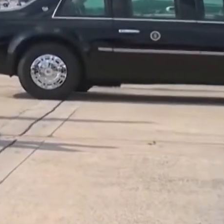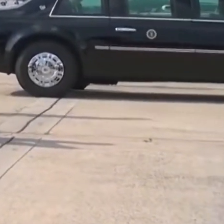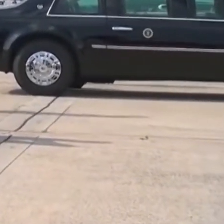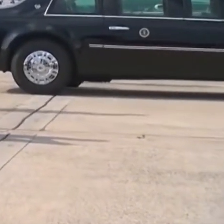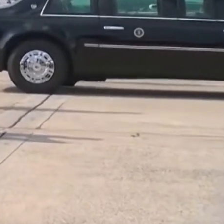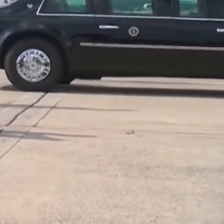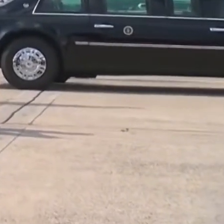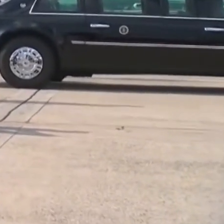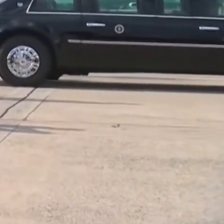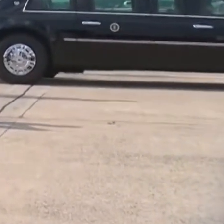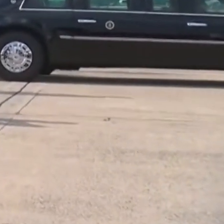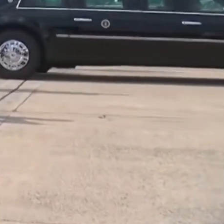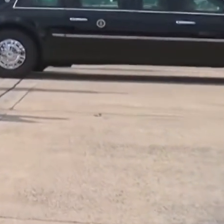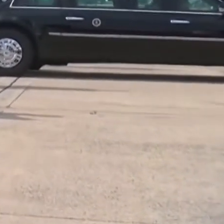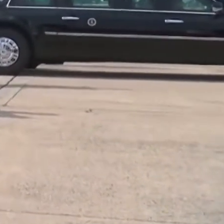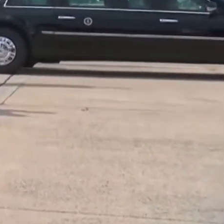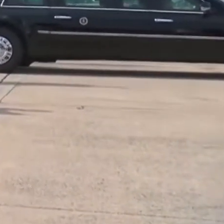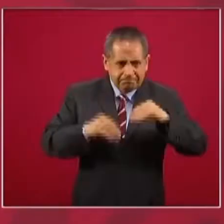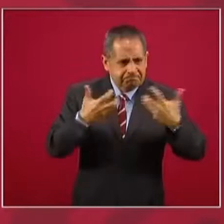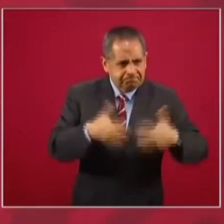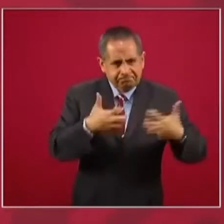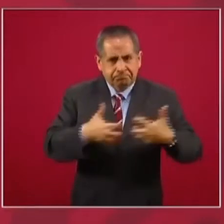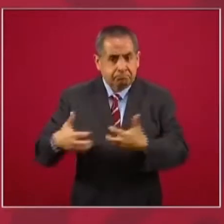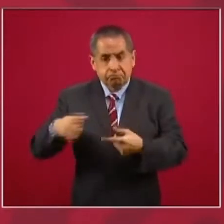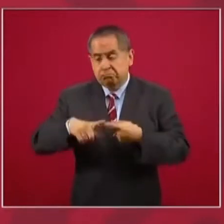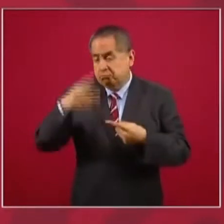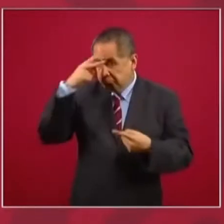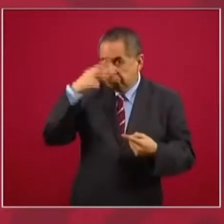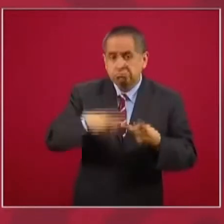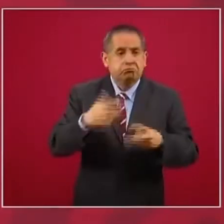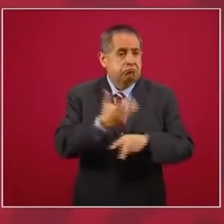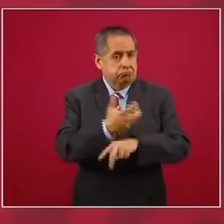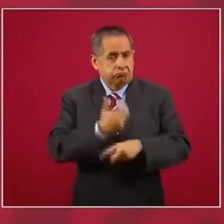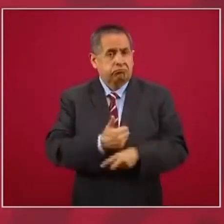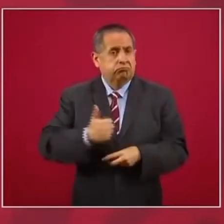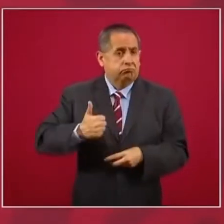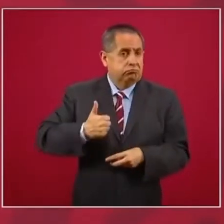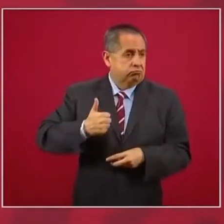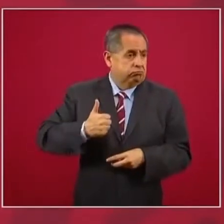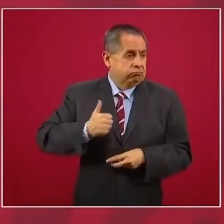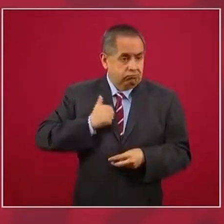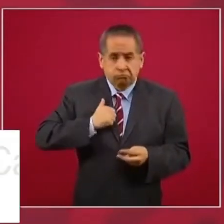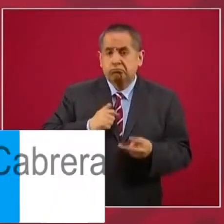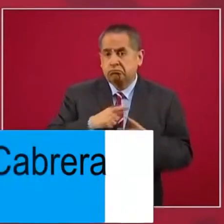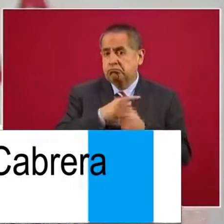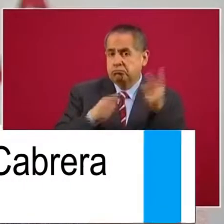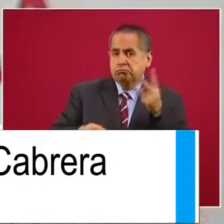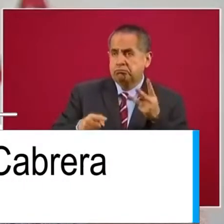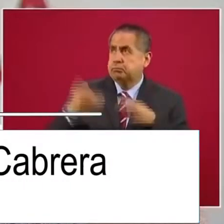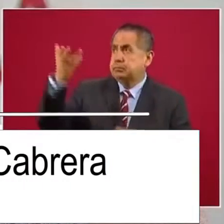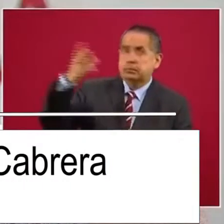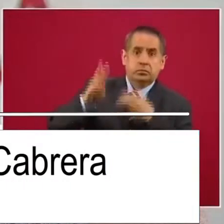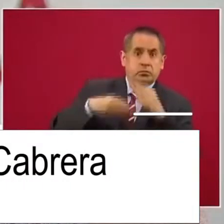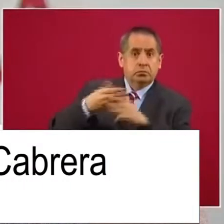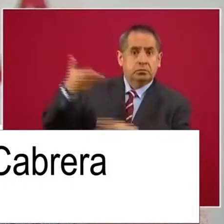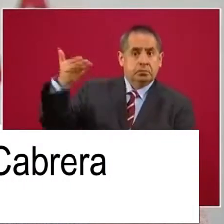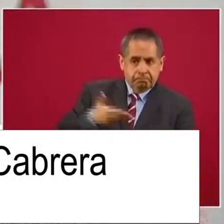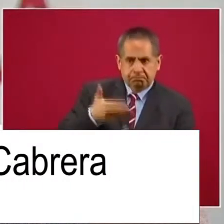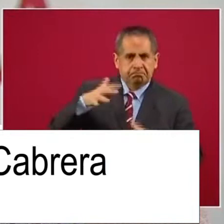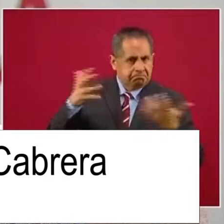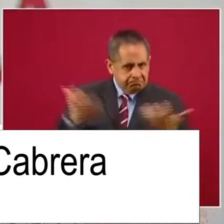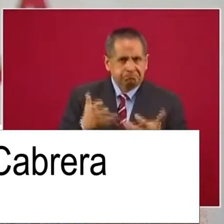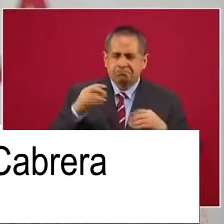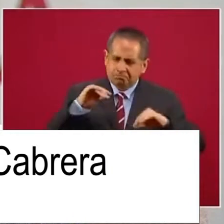no resultará beneficiado en su visita a Estados Unidos. Y que son amigos, y que son hermanos, ya, ¿cómo se llama? Países hermanos, y no